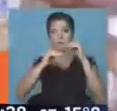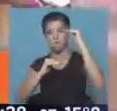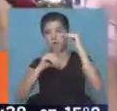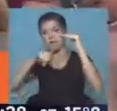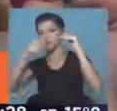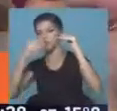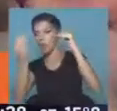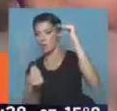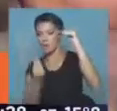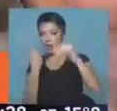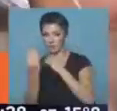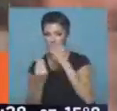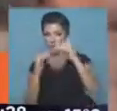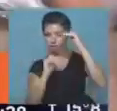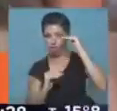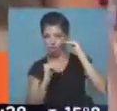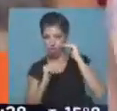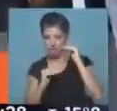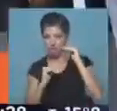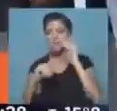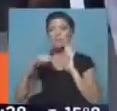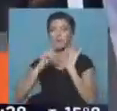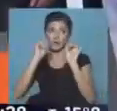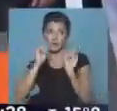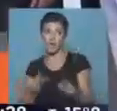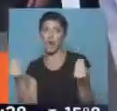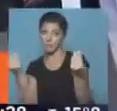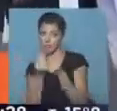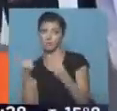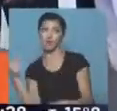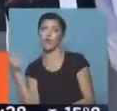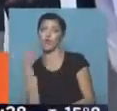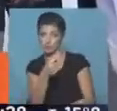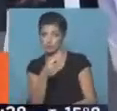obstante, tiene también el índice de rechazo más elevado,